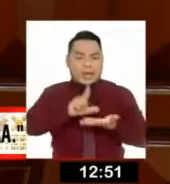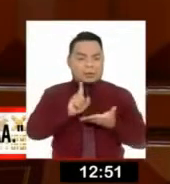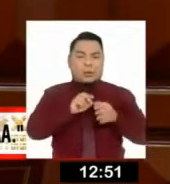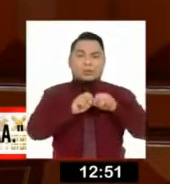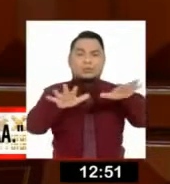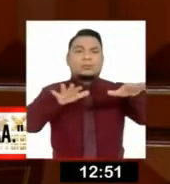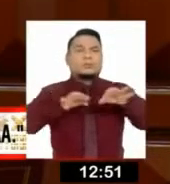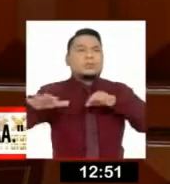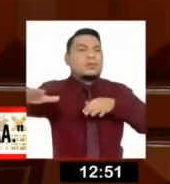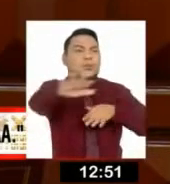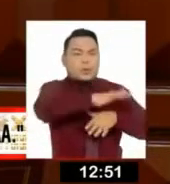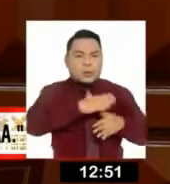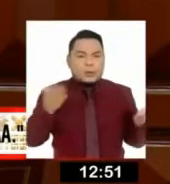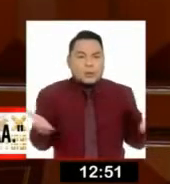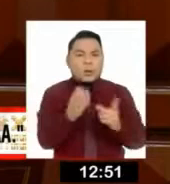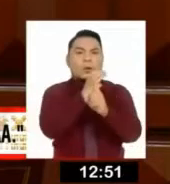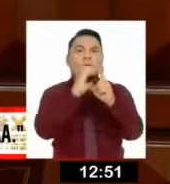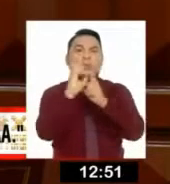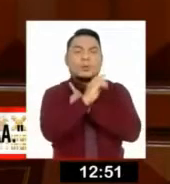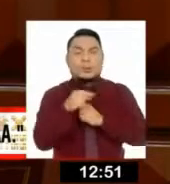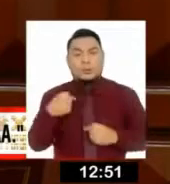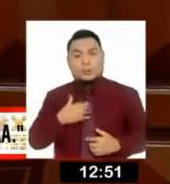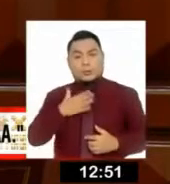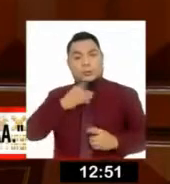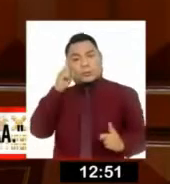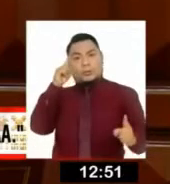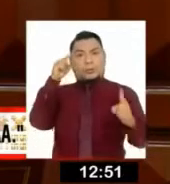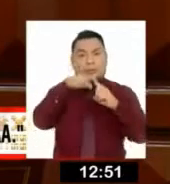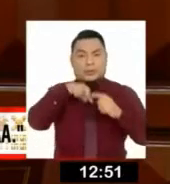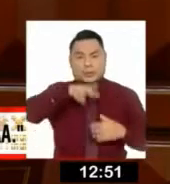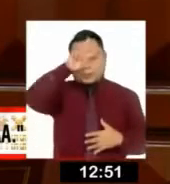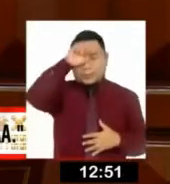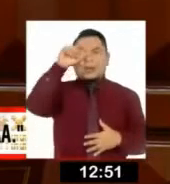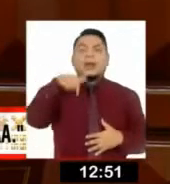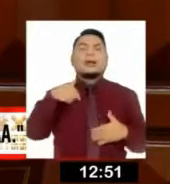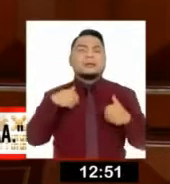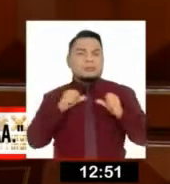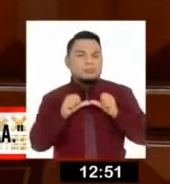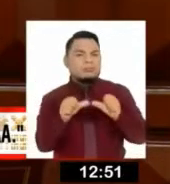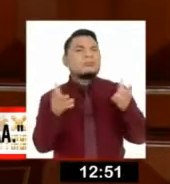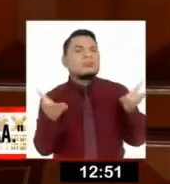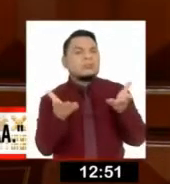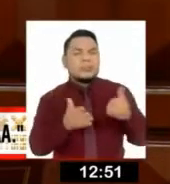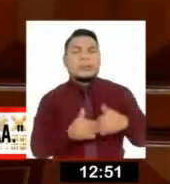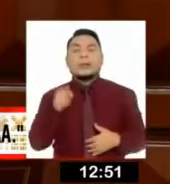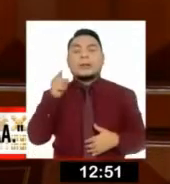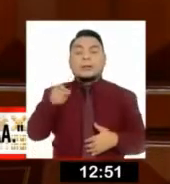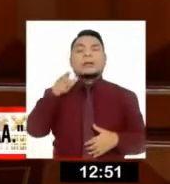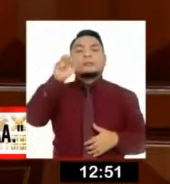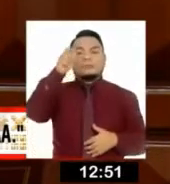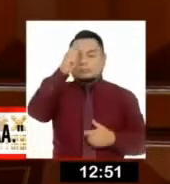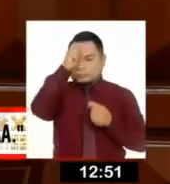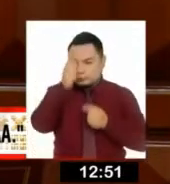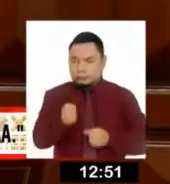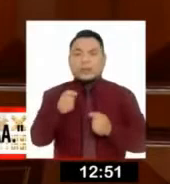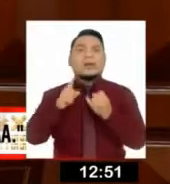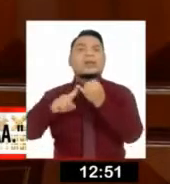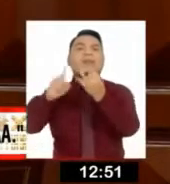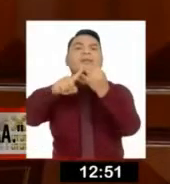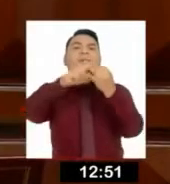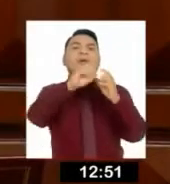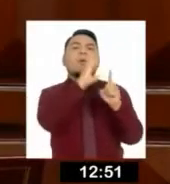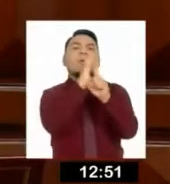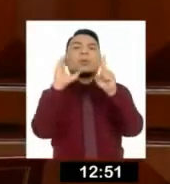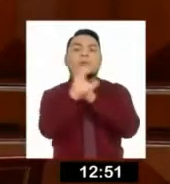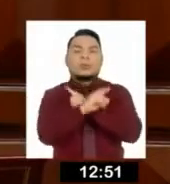Uno de los desafíos pendientes que como República mantenemos es que el reconocimiento de la diversidad